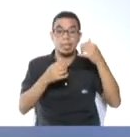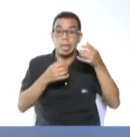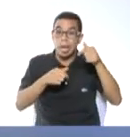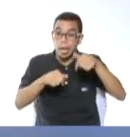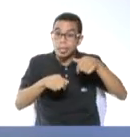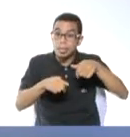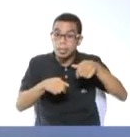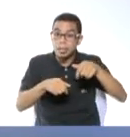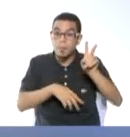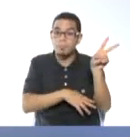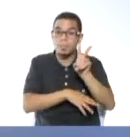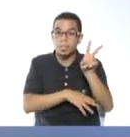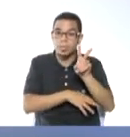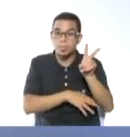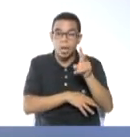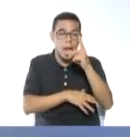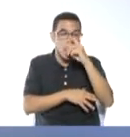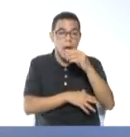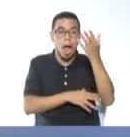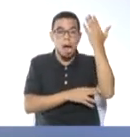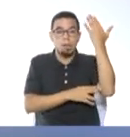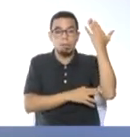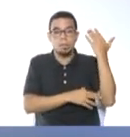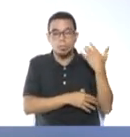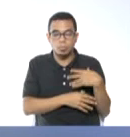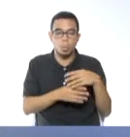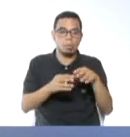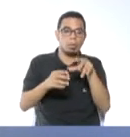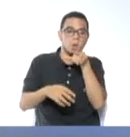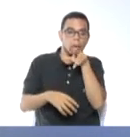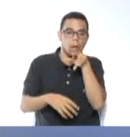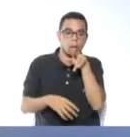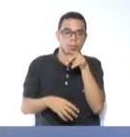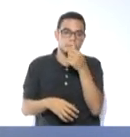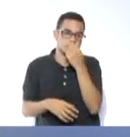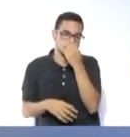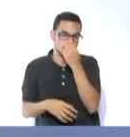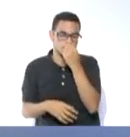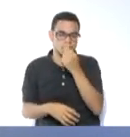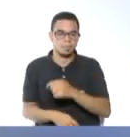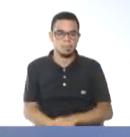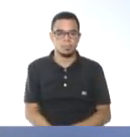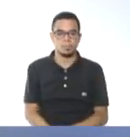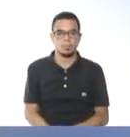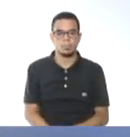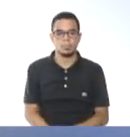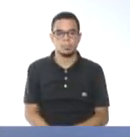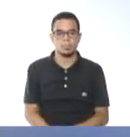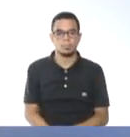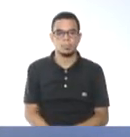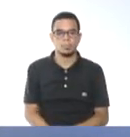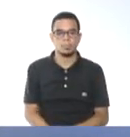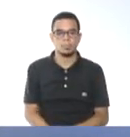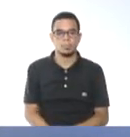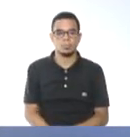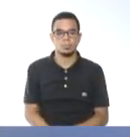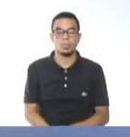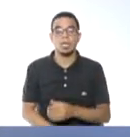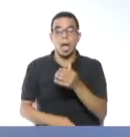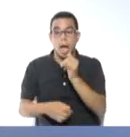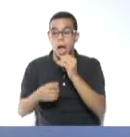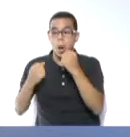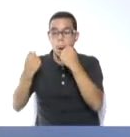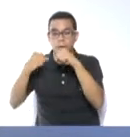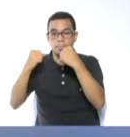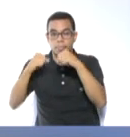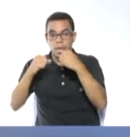Claro. Sin embargo, disculpa que mi profe estimado, Está bien. Hay prácticas interculturales